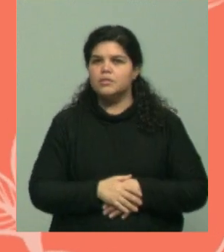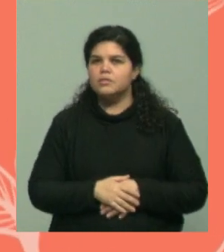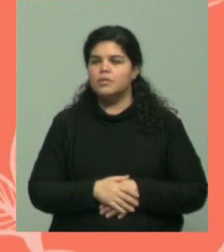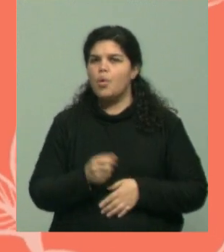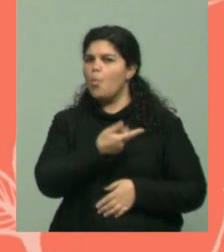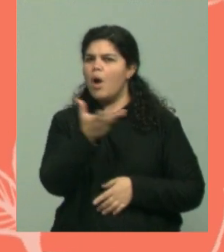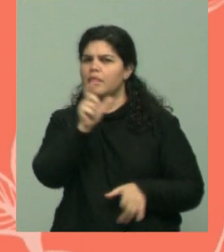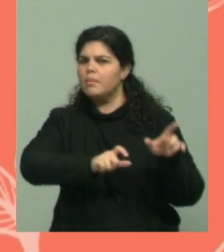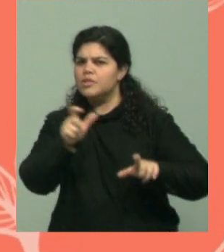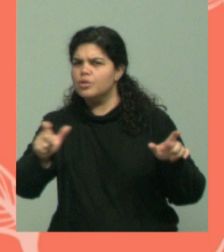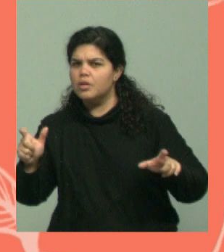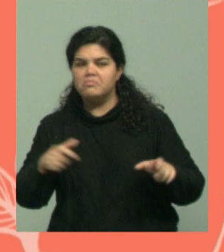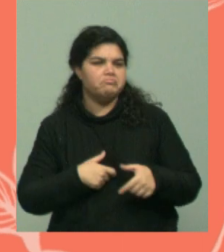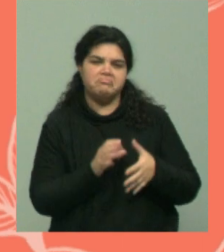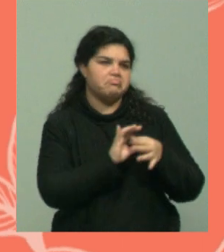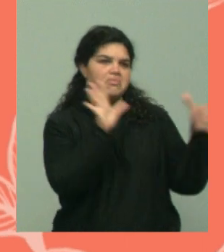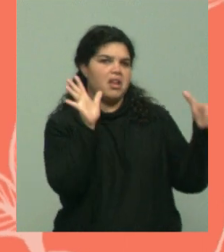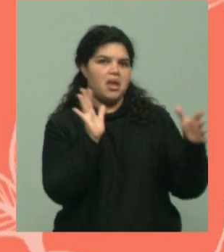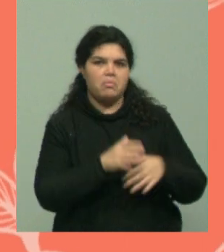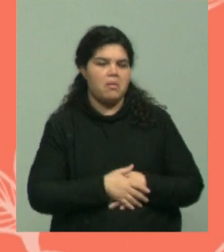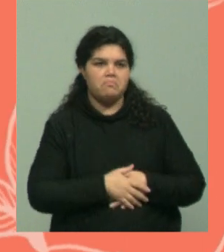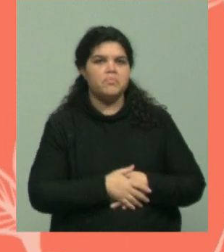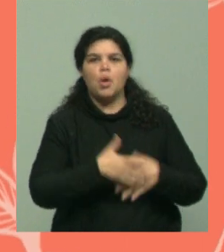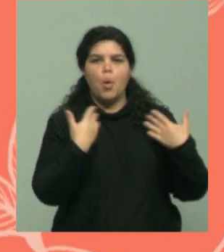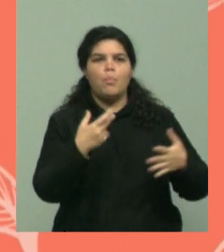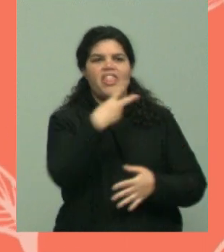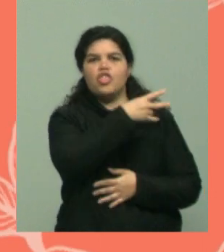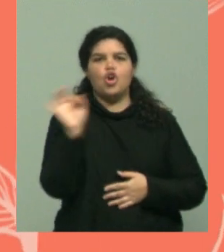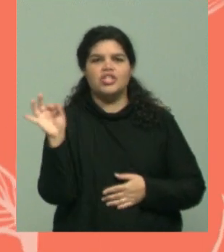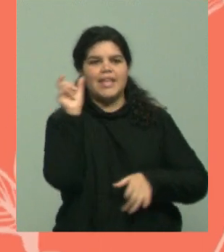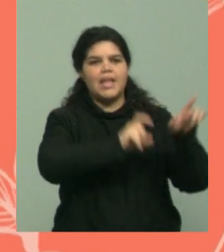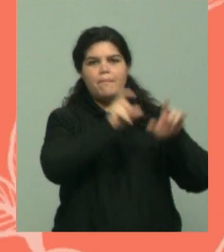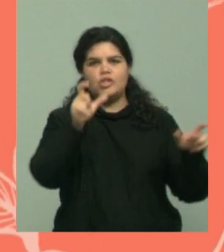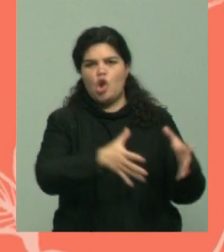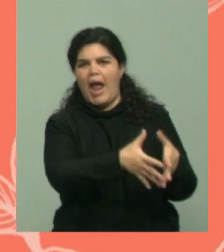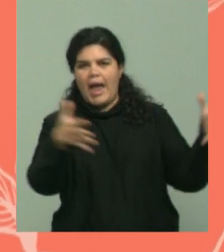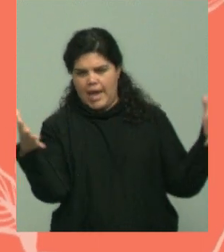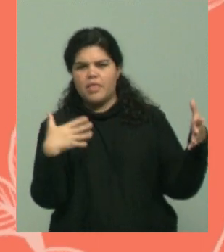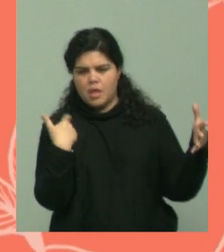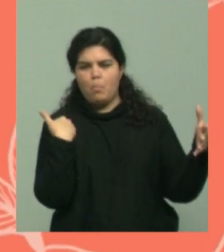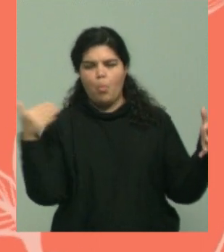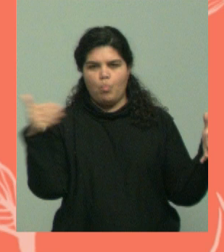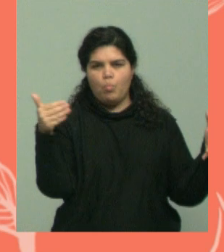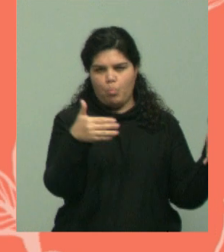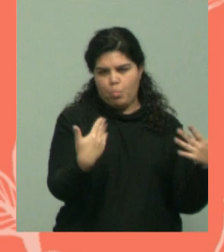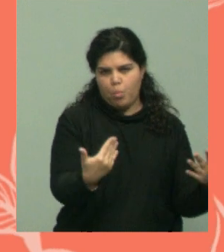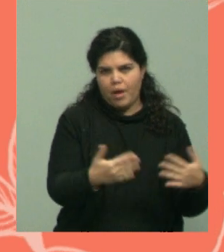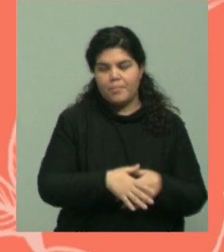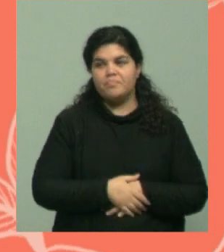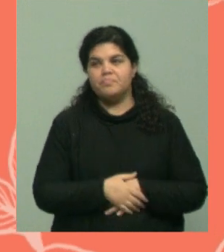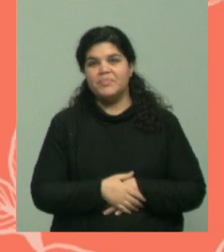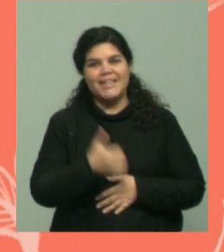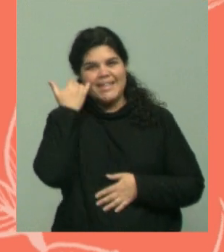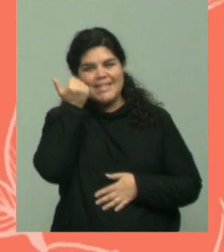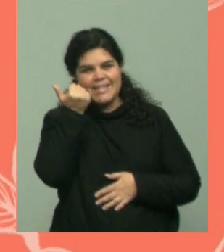no? No. Vamos a estar en un salón que tiene una capacidad de 200 personas. Es muy amplio entonces. Es bien amplio. Así que bueno, ya tenemos una